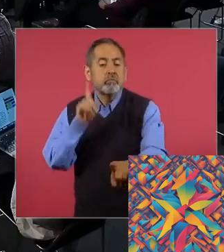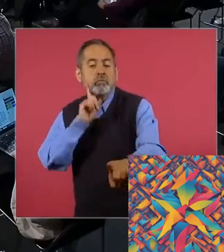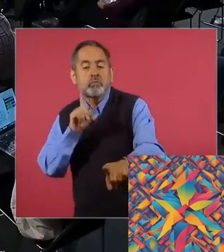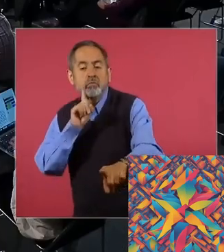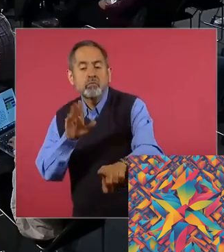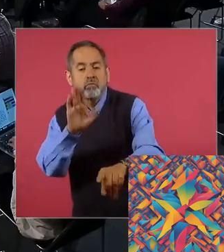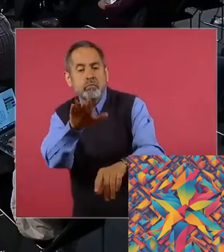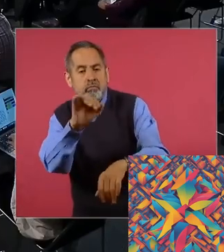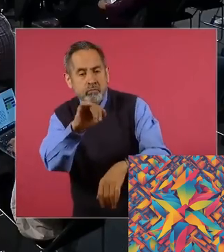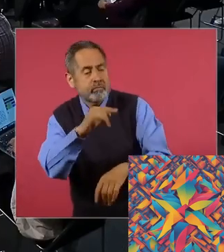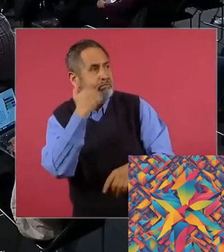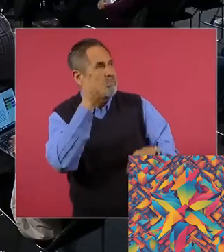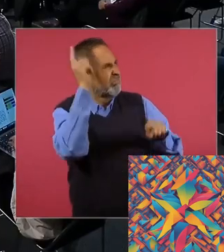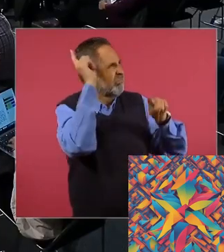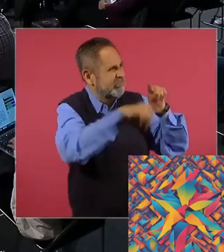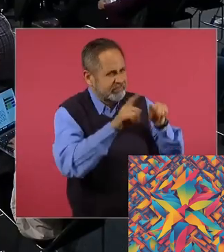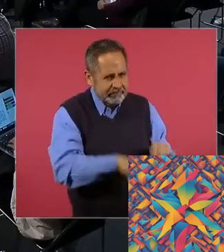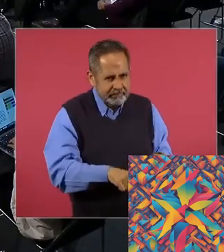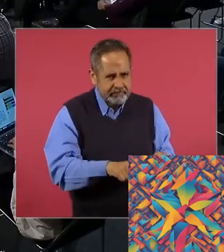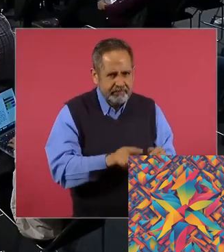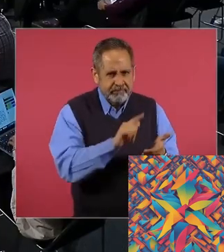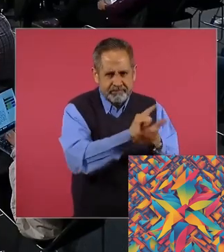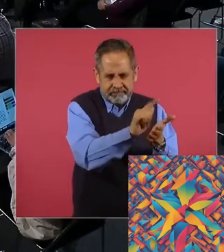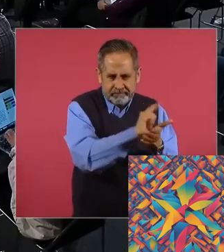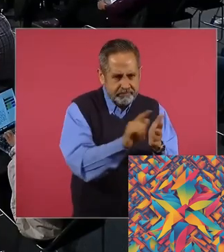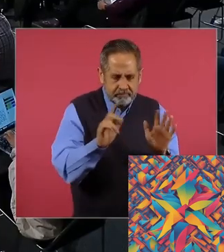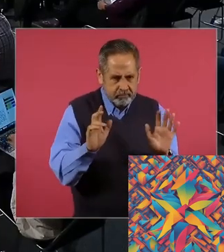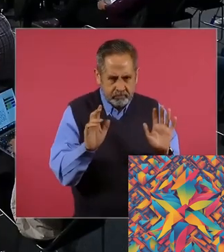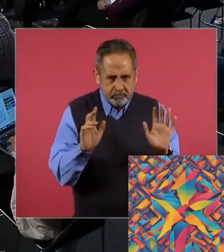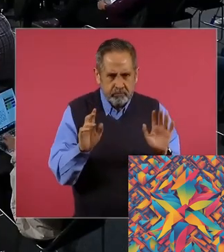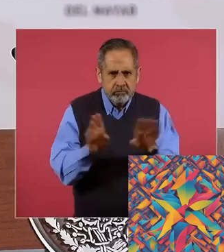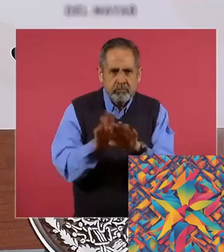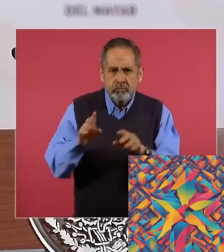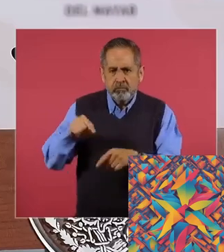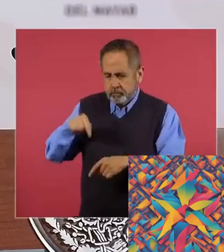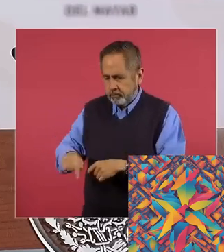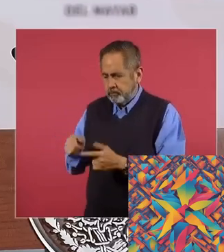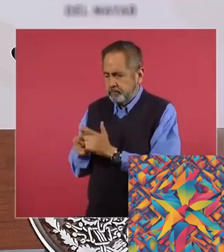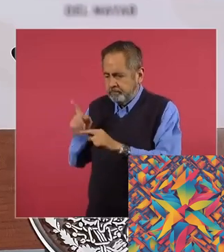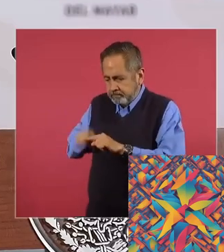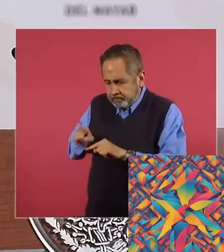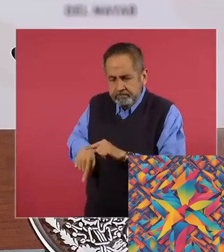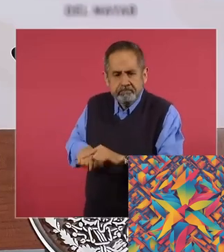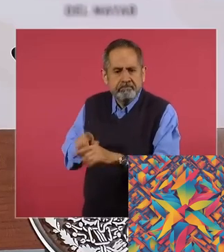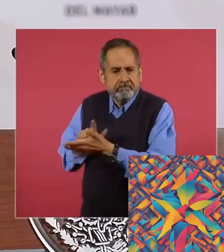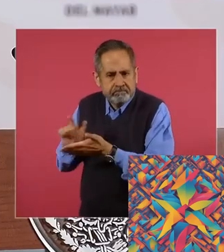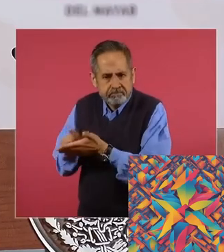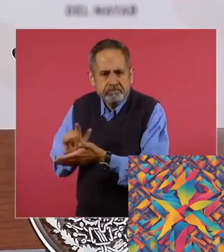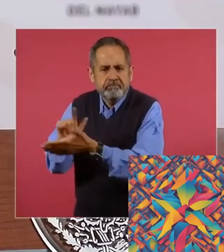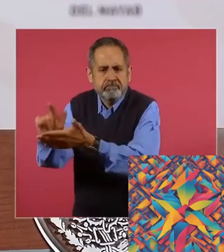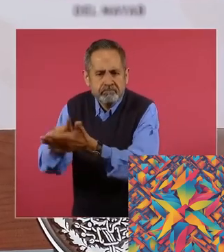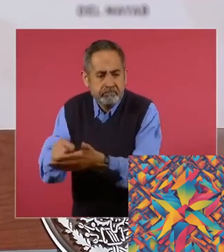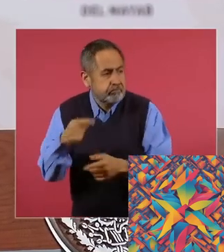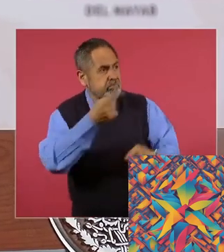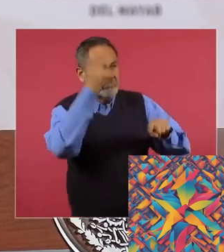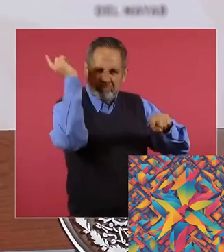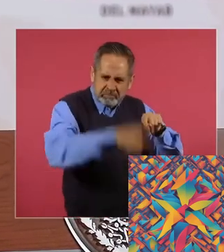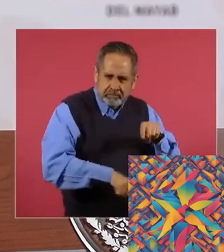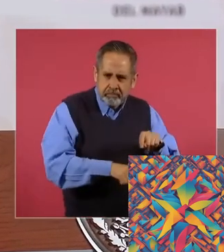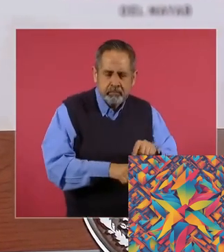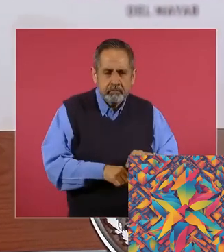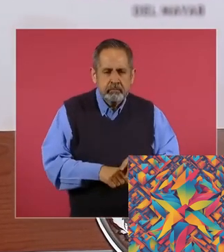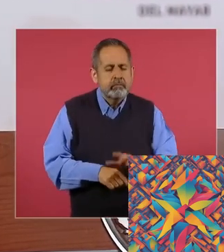debilidad. La cuarta transformación, 4T, ha puesto un énfasis en la soberanía y la independencia. Este es el